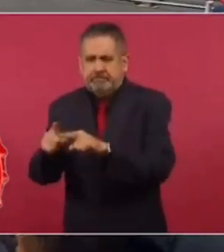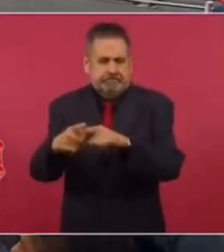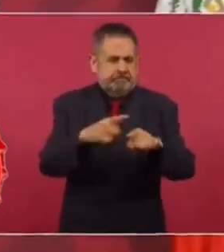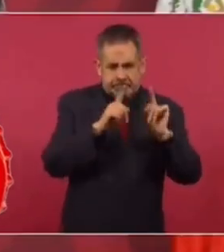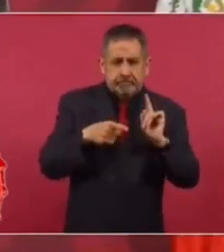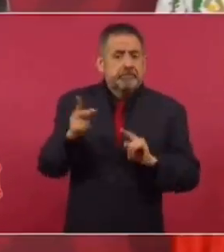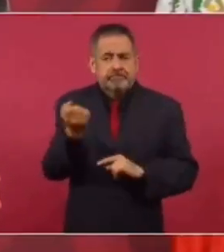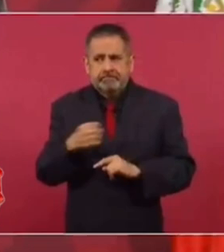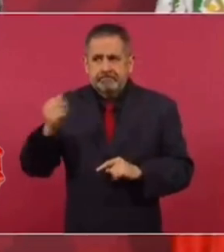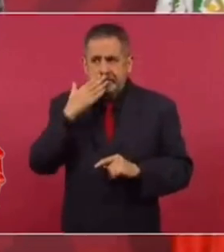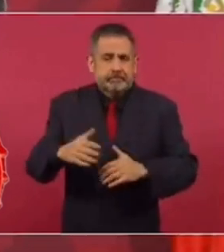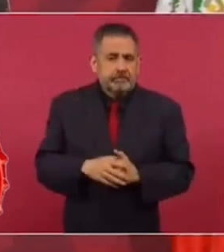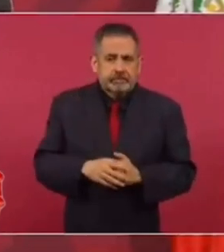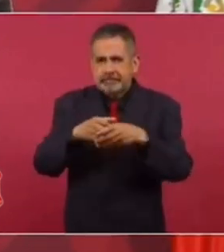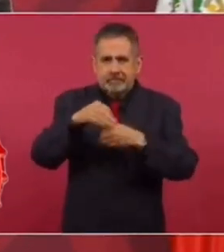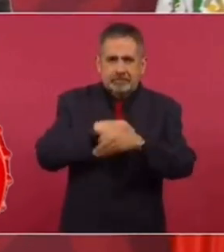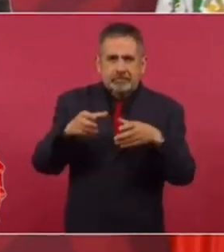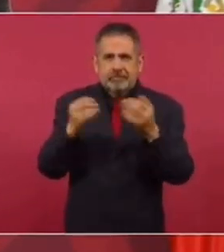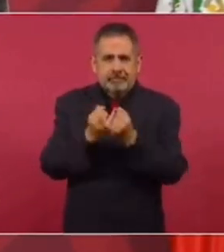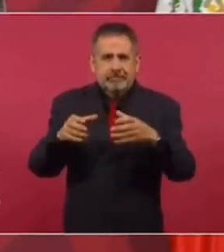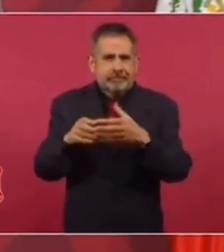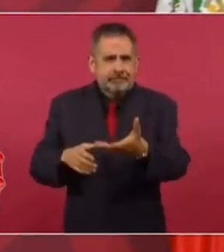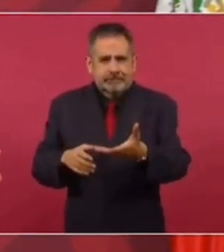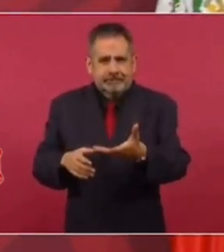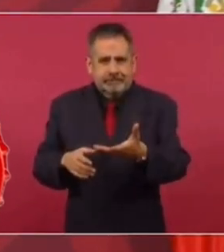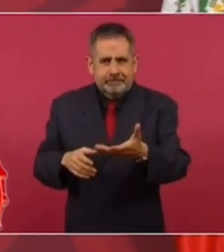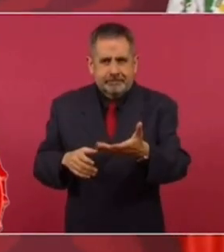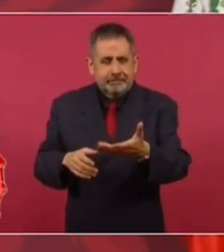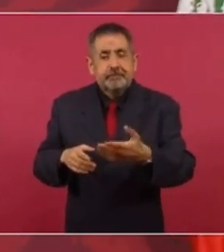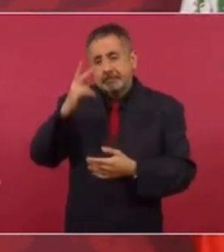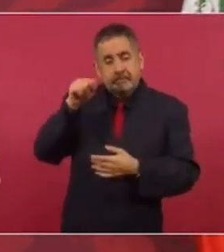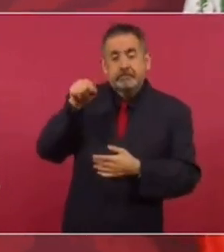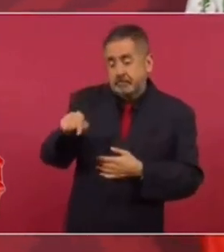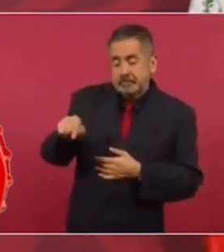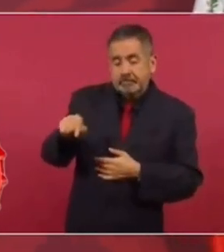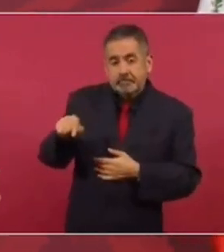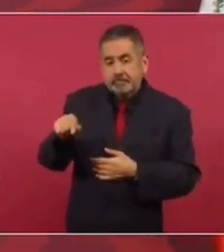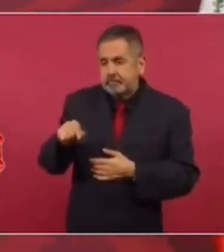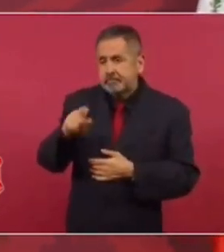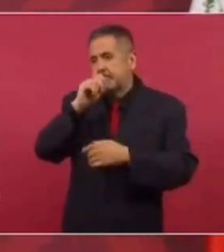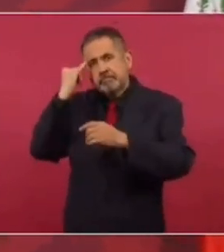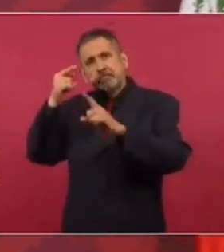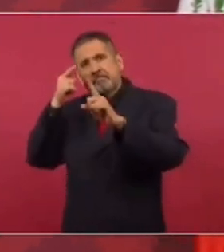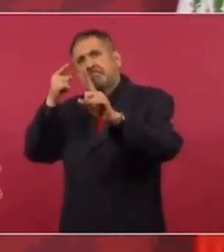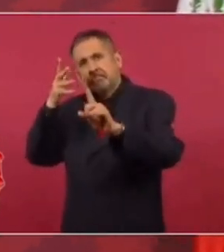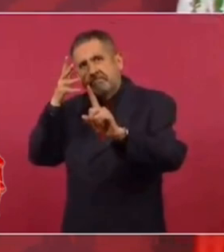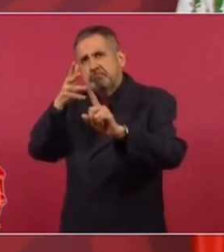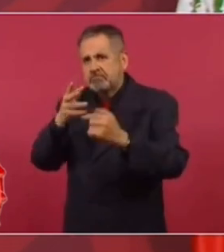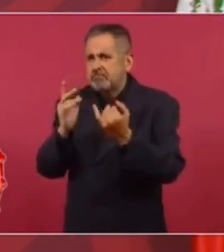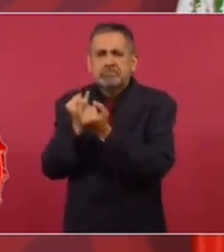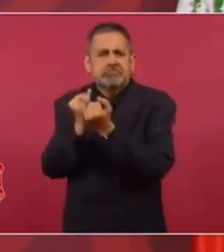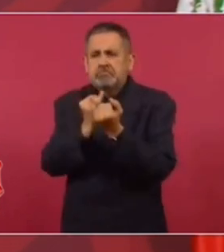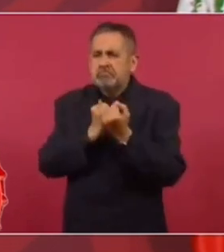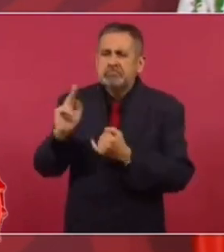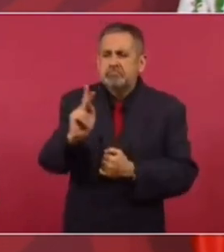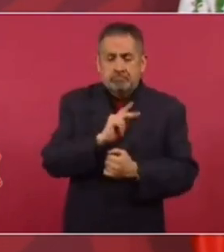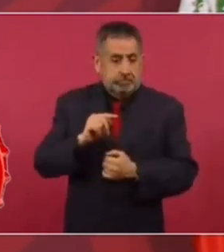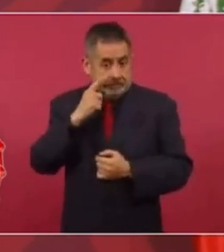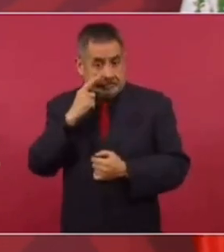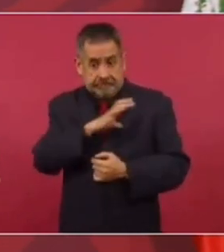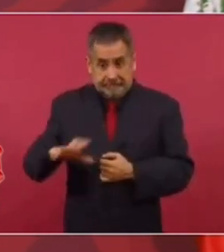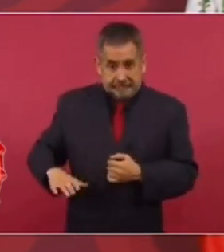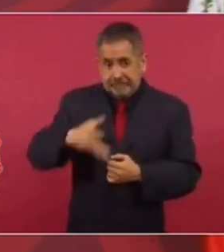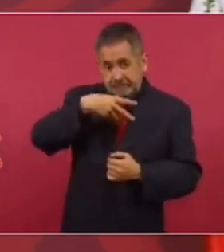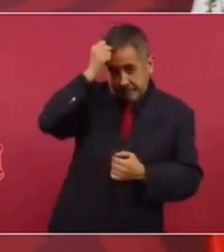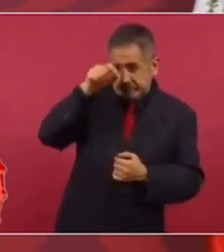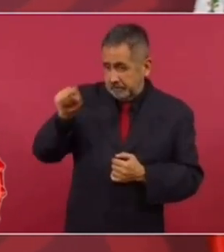pues no somos iguales, ni en la familia. Pero sí nos identificamos en el proyecto, con el proyecto. De los que tienen posibilidades